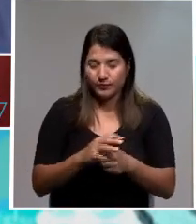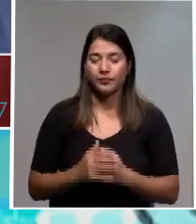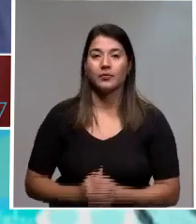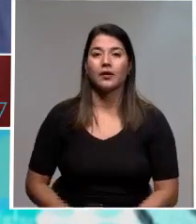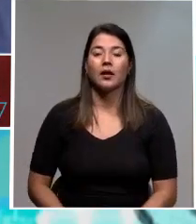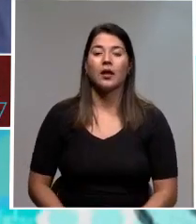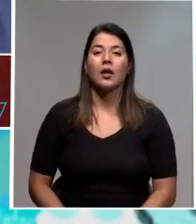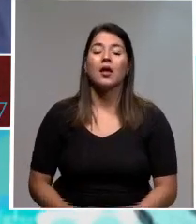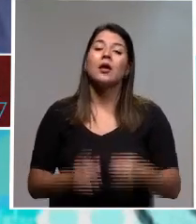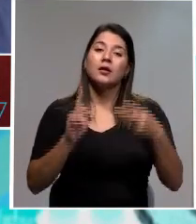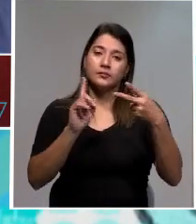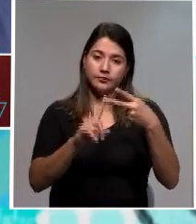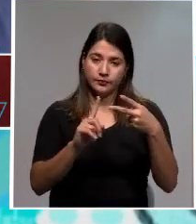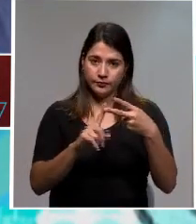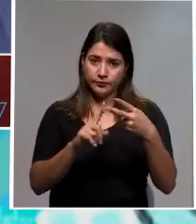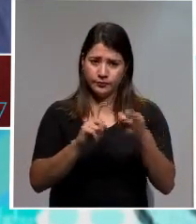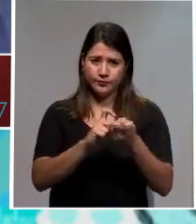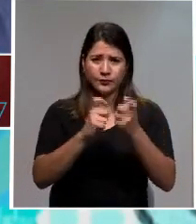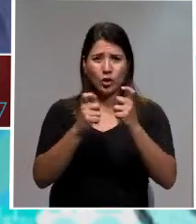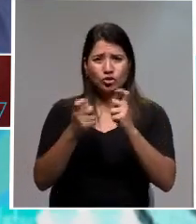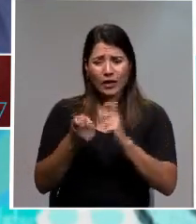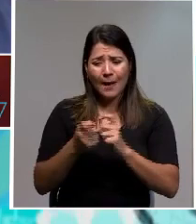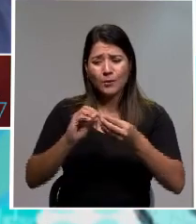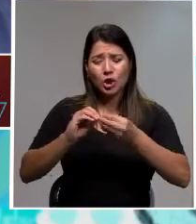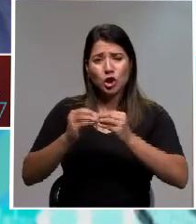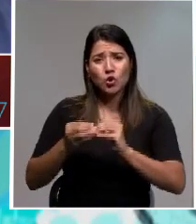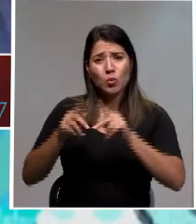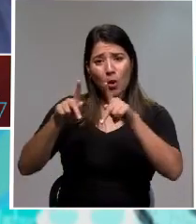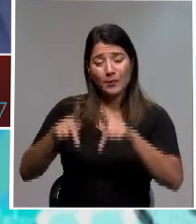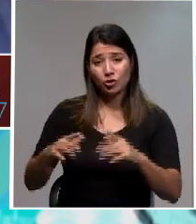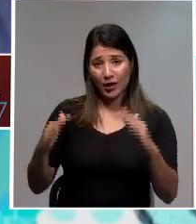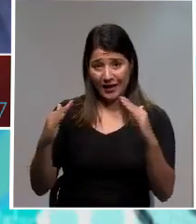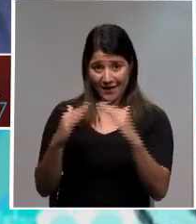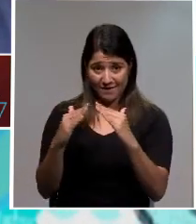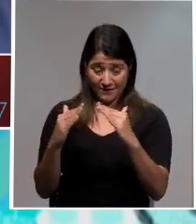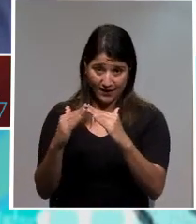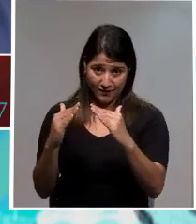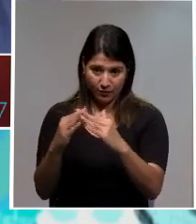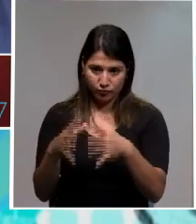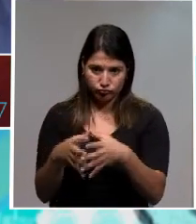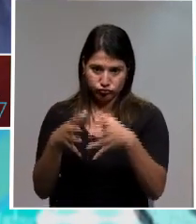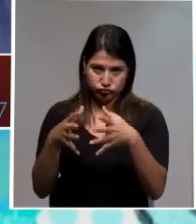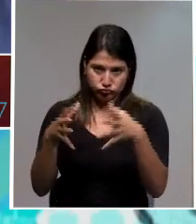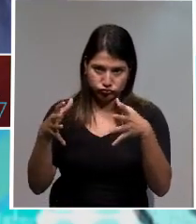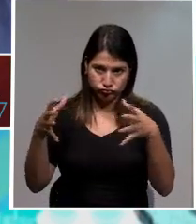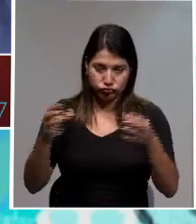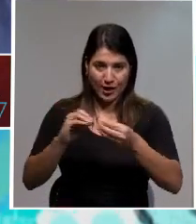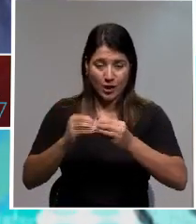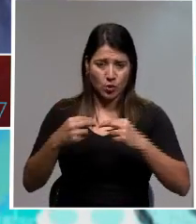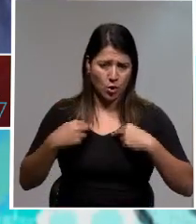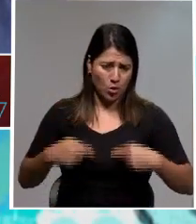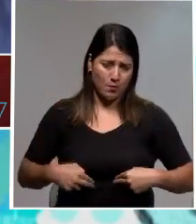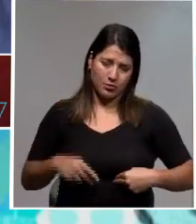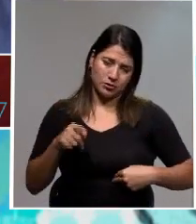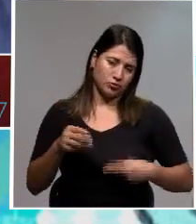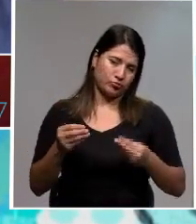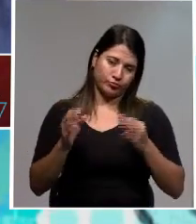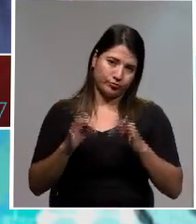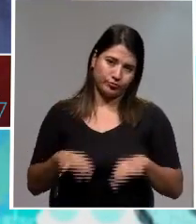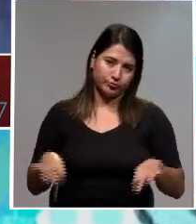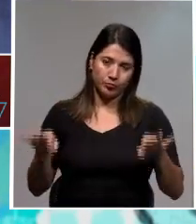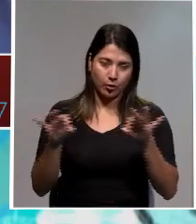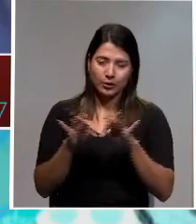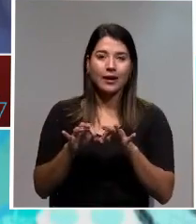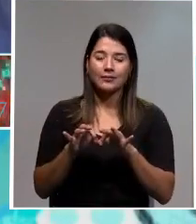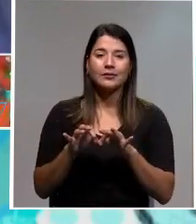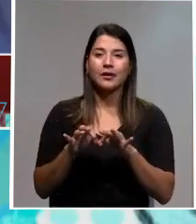cambios demográficos y sociales, el incremento en la población humana, obviamente es un determinante fundamental.